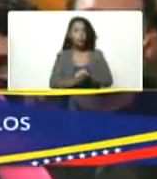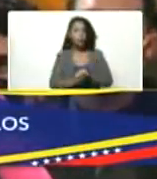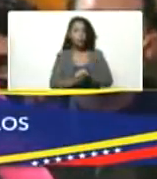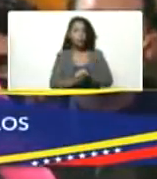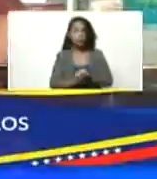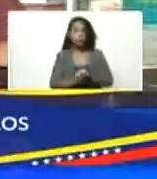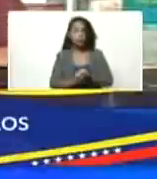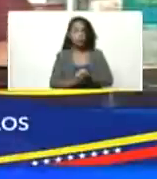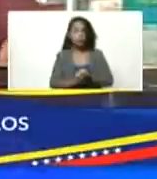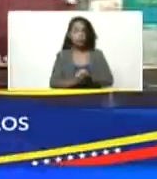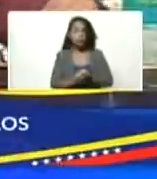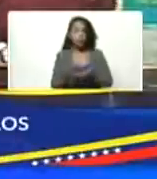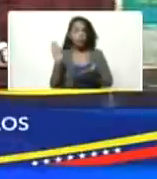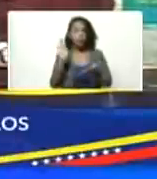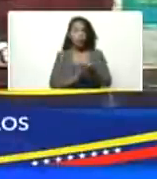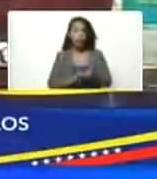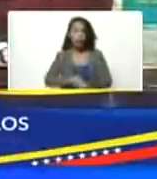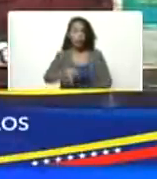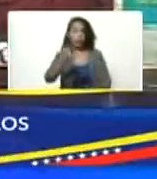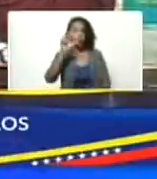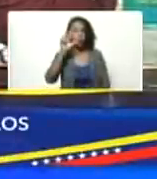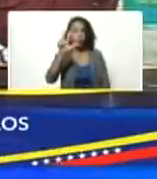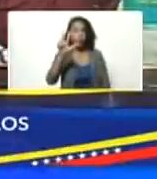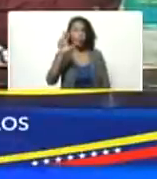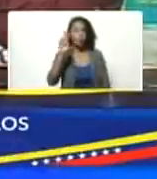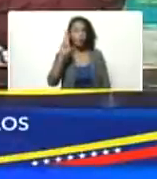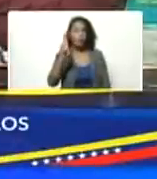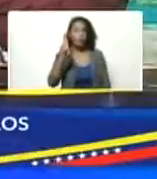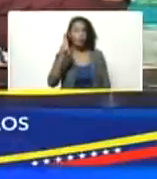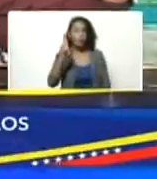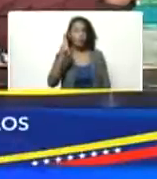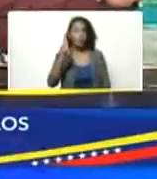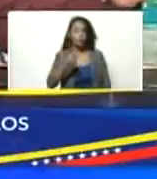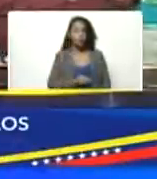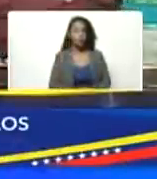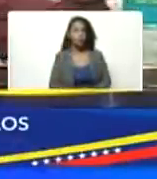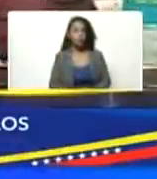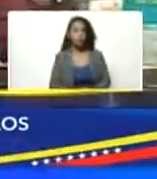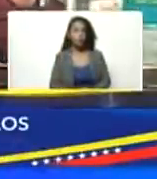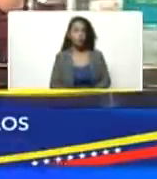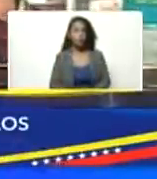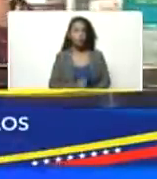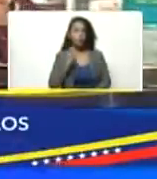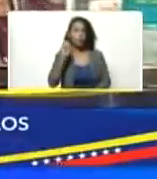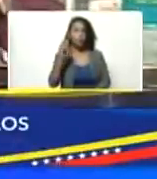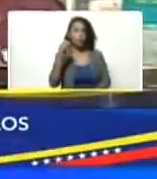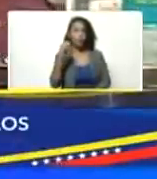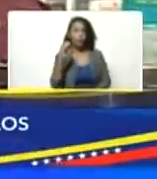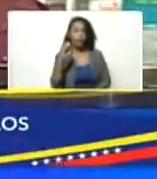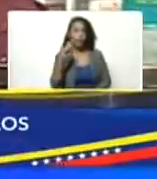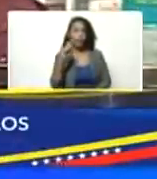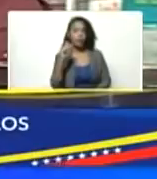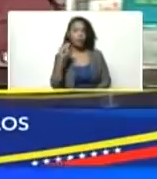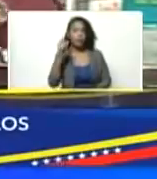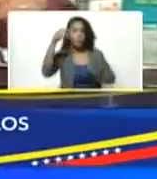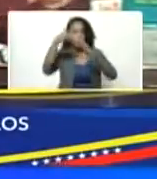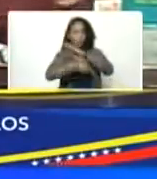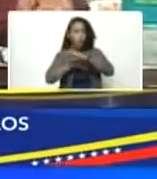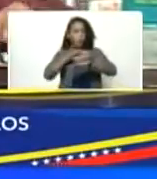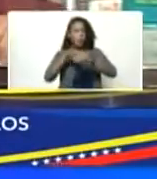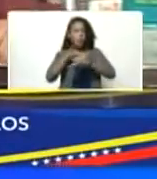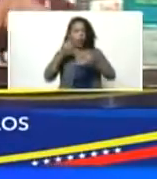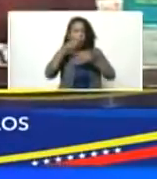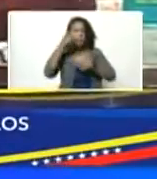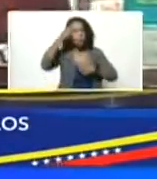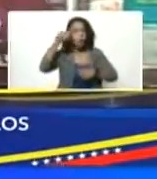le apliquemos las 3 R's 3R.net a fondo al Ministerio de